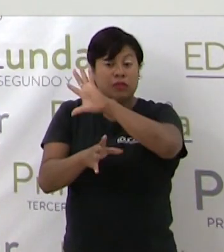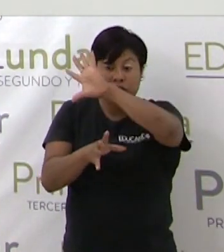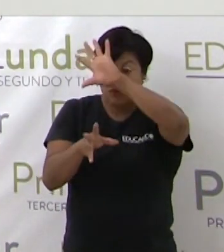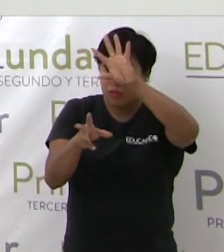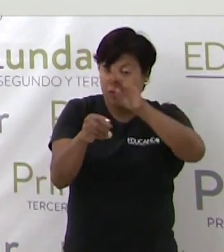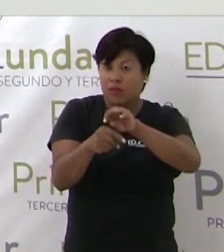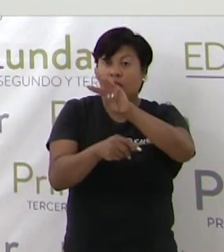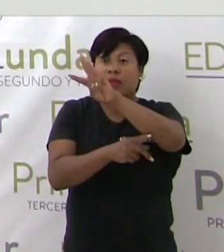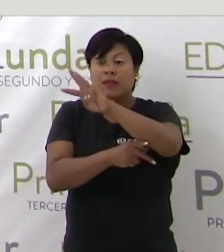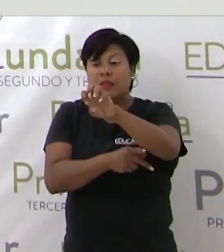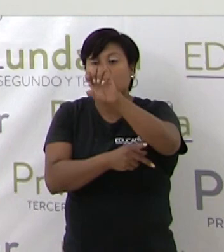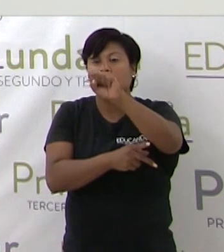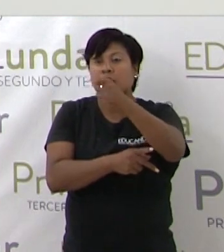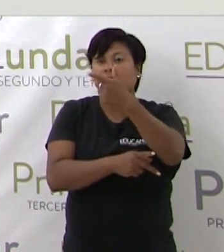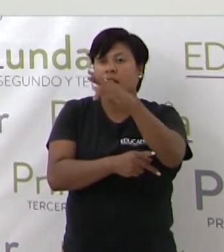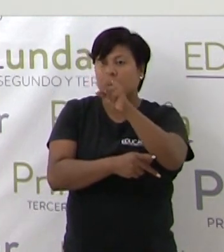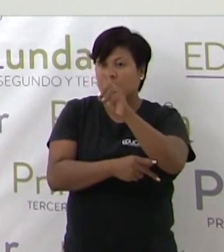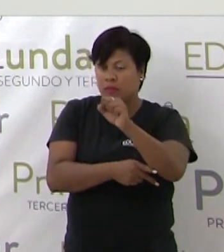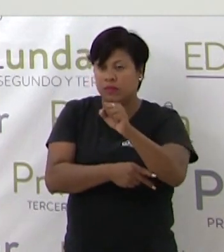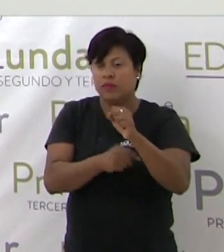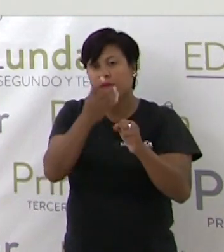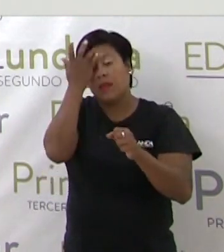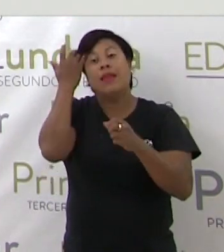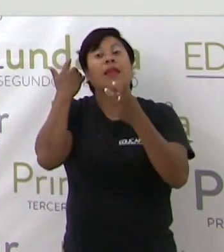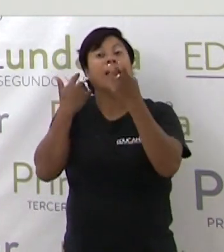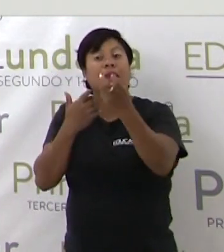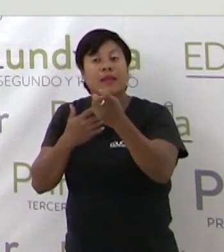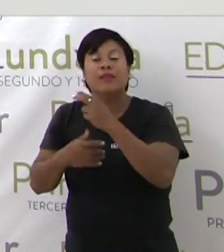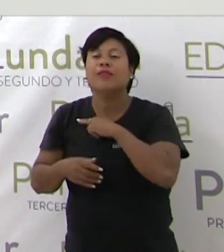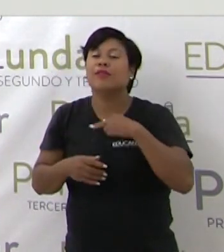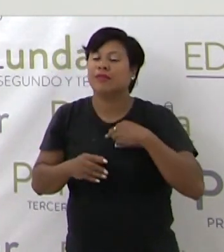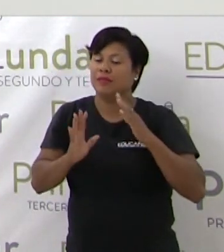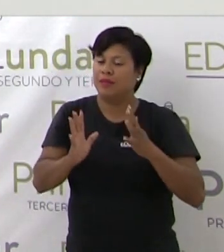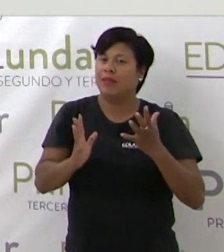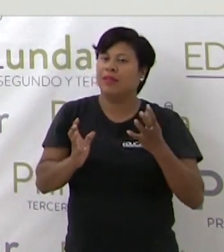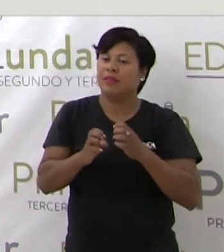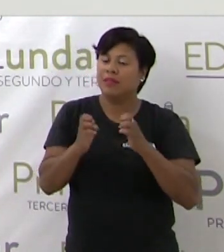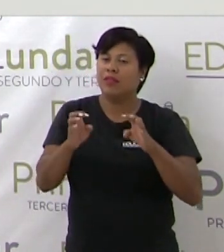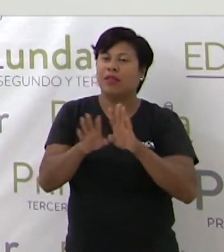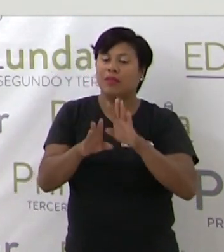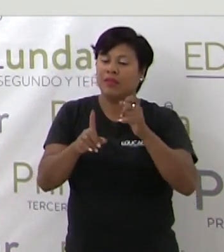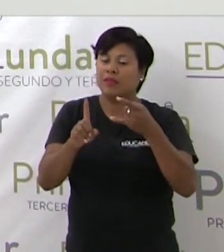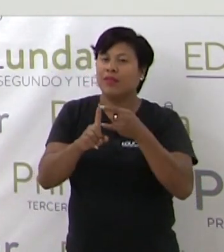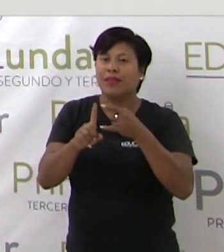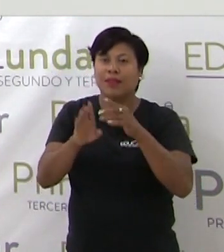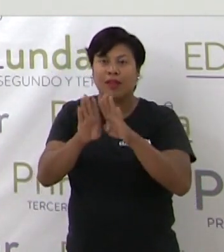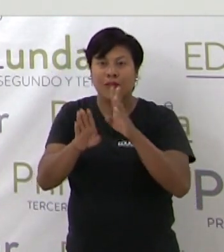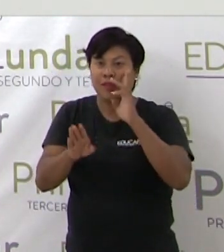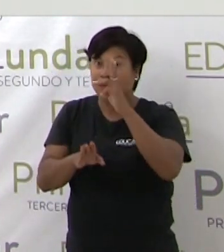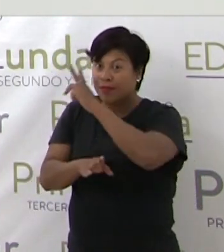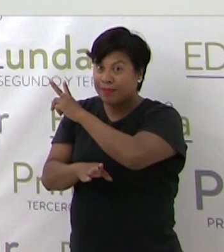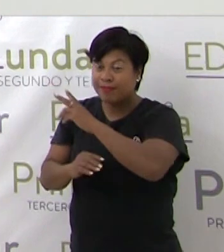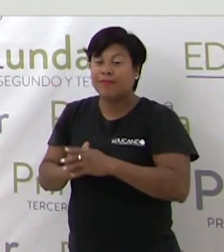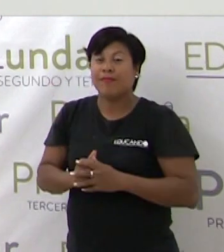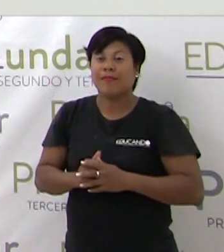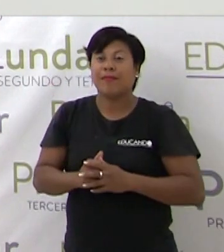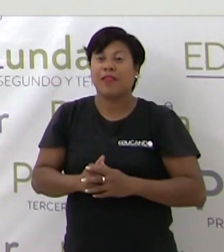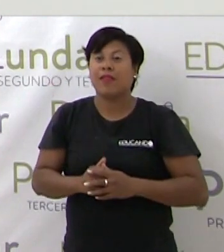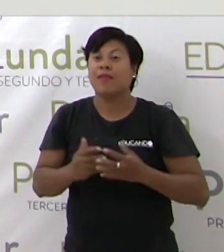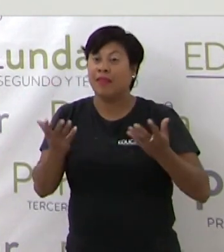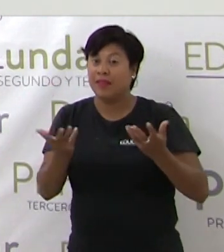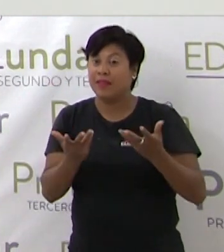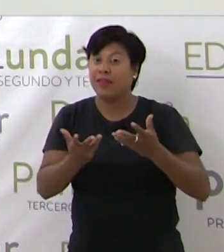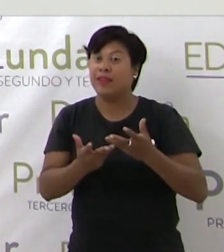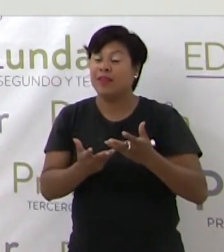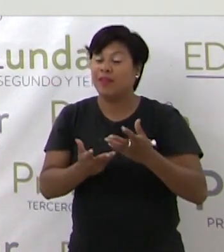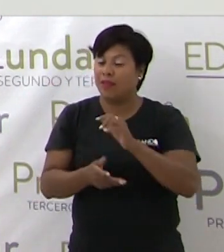de 360 grados. Y de esta forma ya estamos trazando una de las figuras geométricas. ¿Qué les parece si nos vamos a trazar otra figura